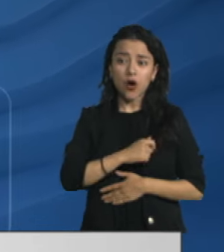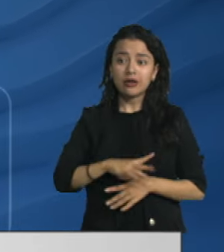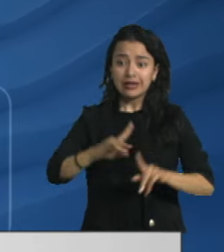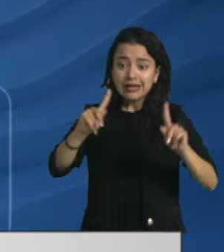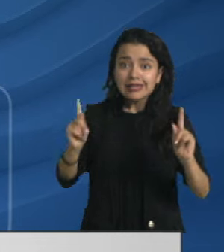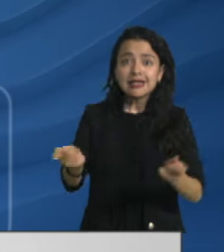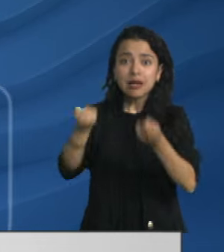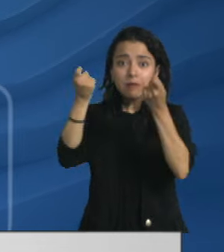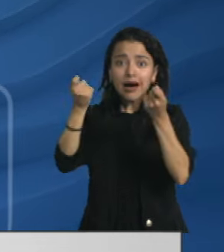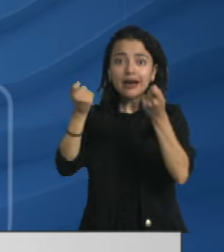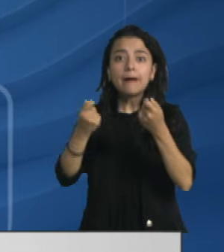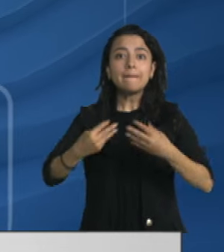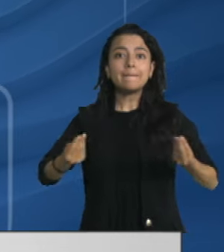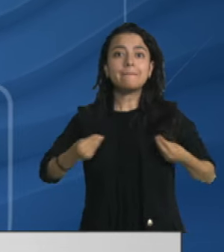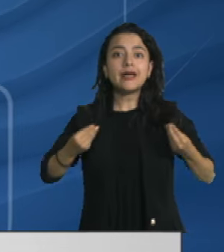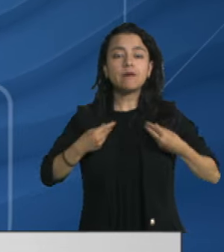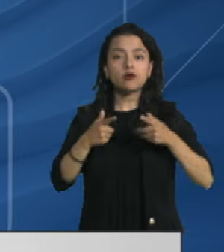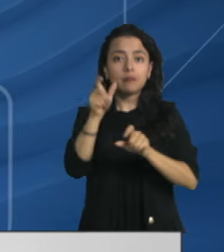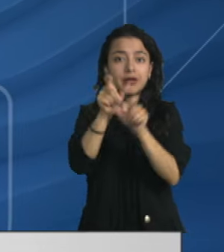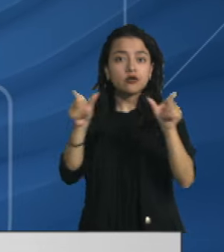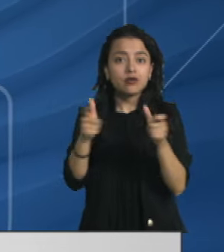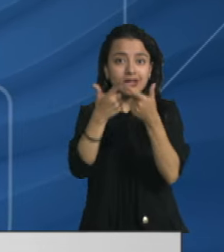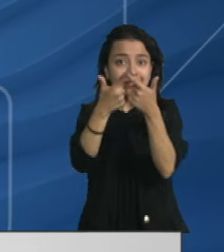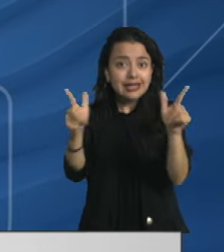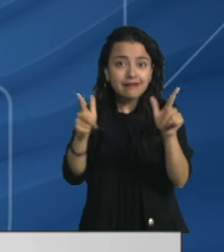a sus seres queridos.